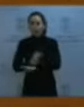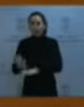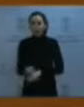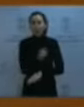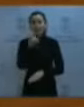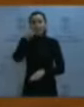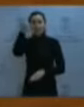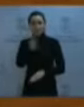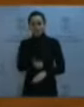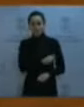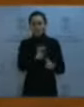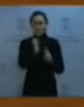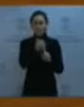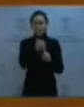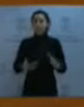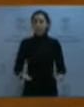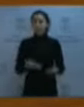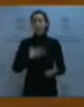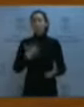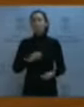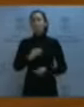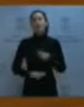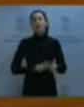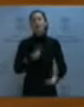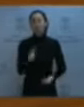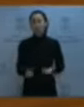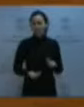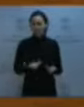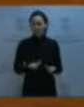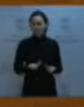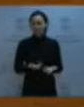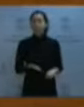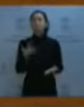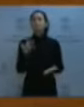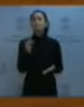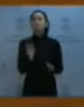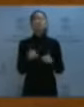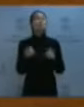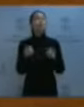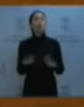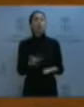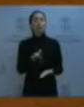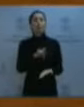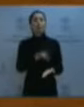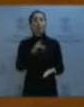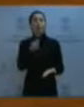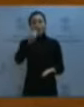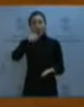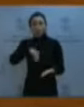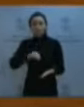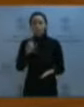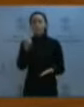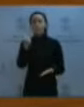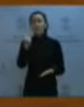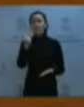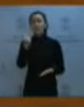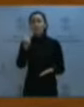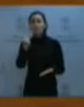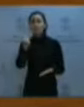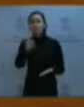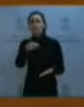decir, hay posibilidades reales de llevarlo a cabo. ¿Y qué ventaja tendríamos con esa exención fiscal de 1 millón de euros? Pues evitar